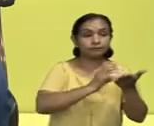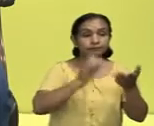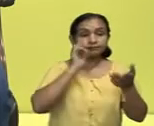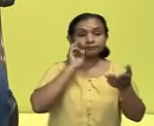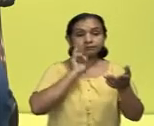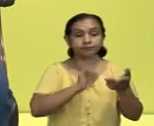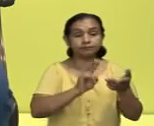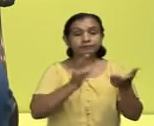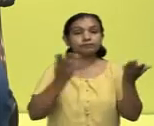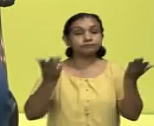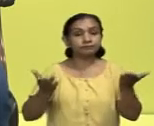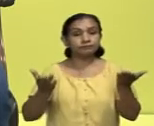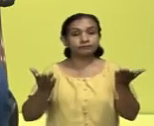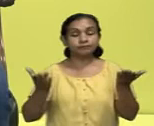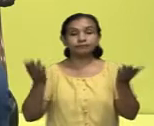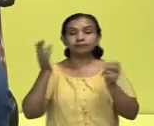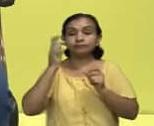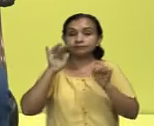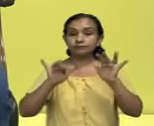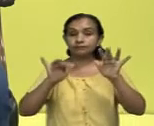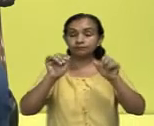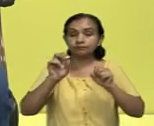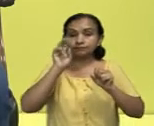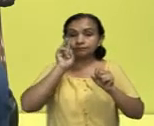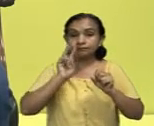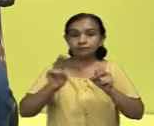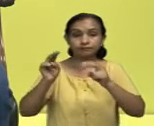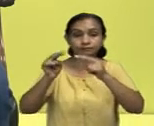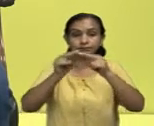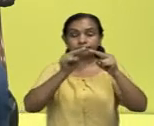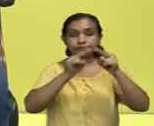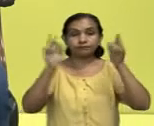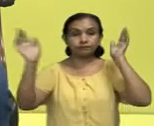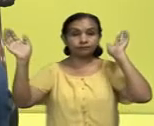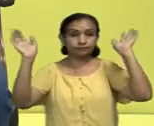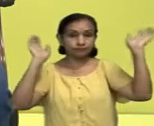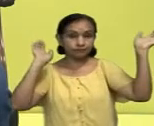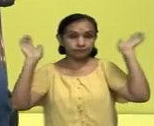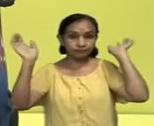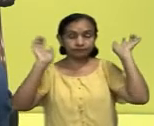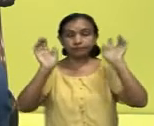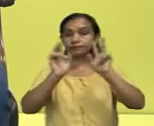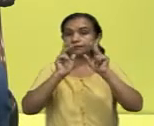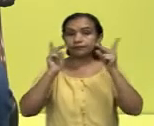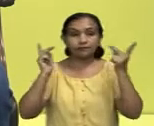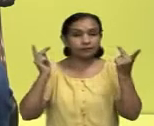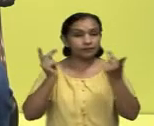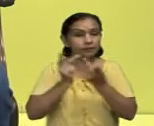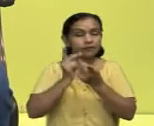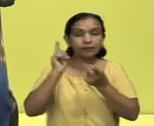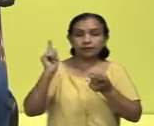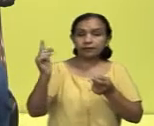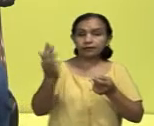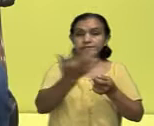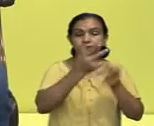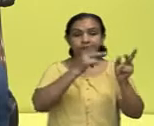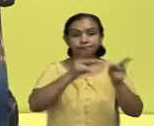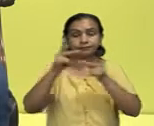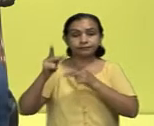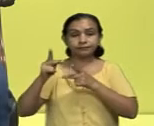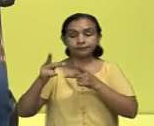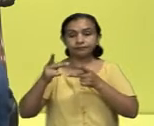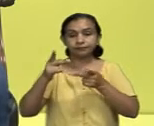réplicas dentro del hogar. Hemos también realizado articulaciones en los mercados, con la población en general, con el gabinete, con los